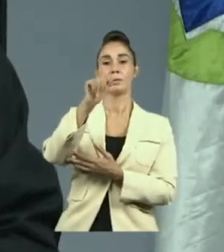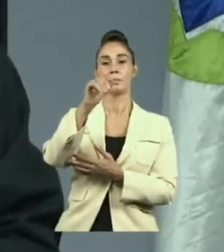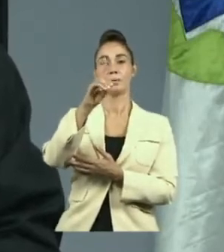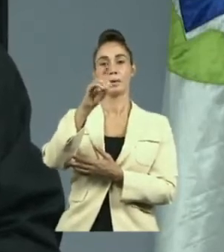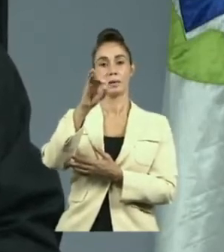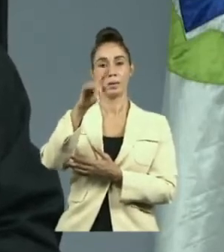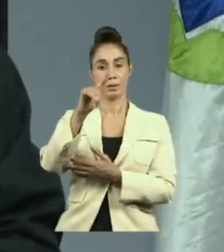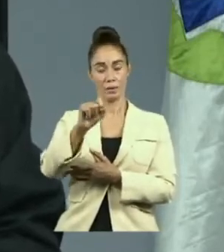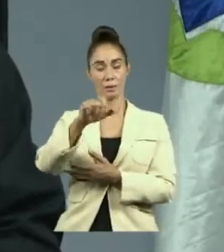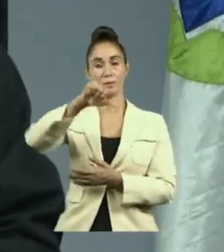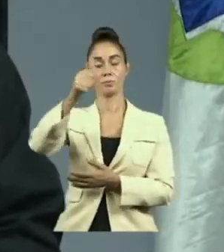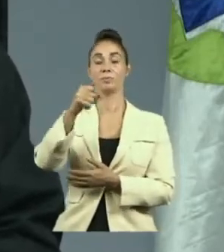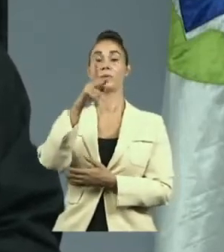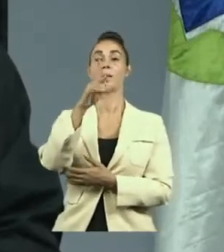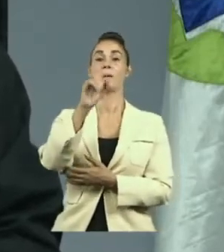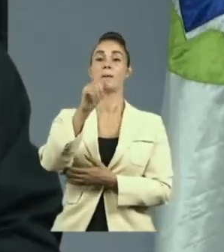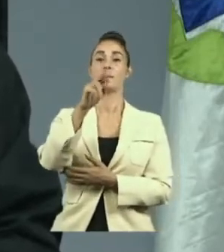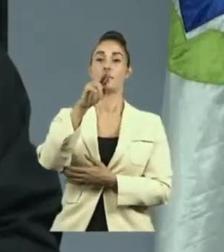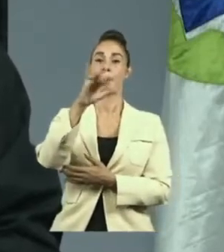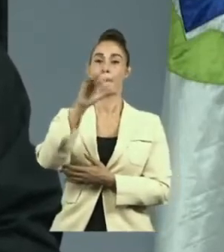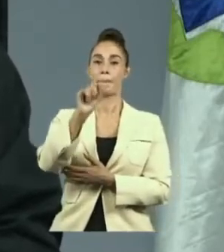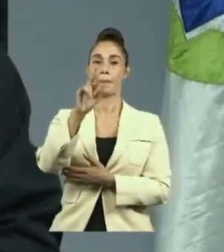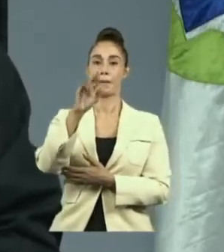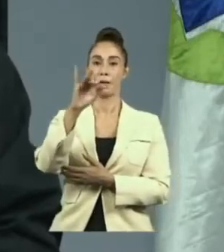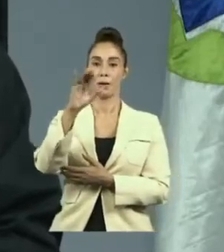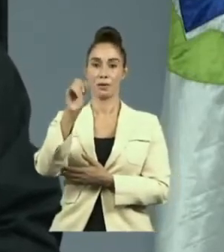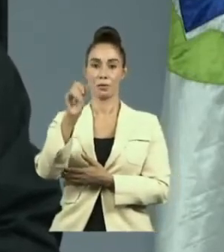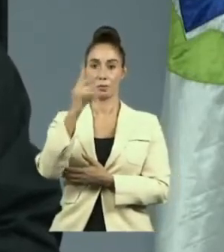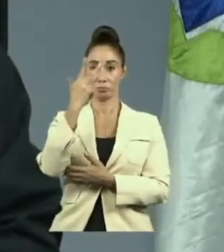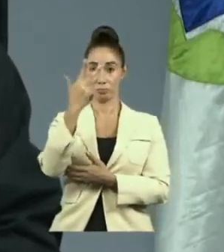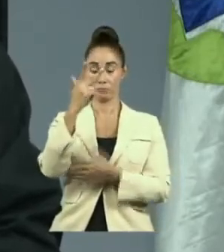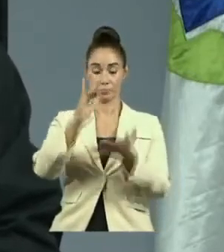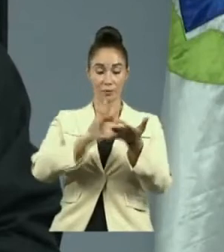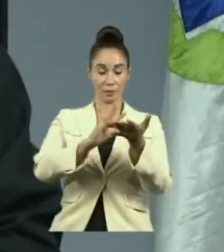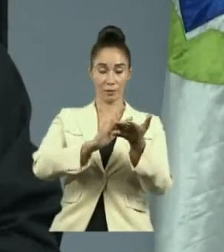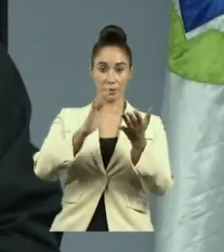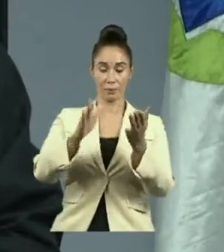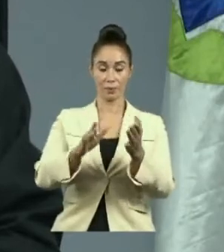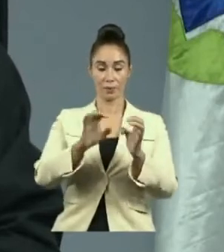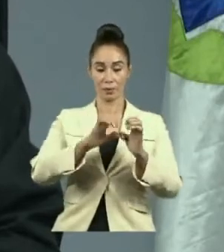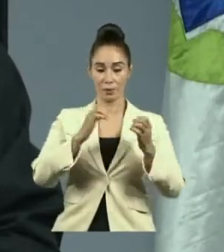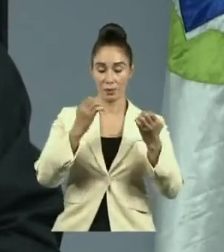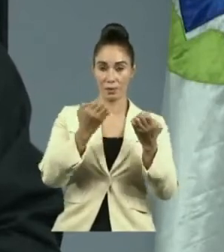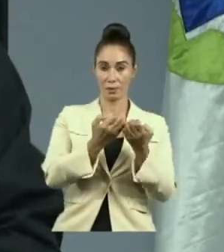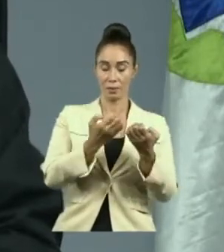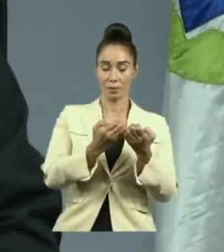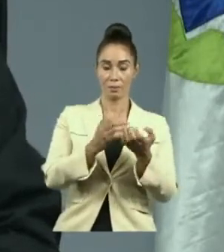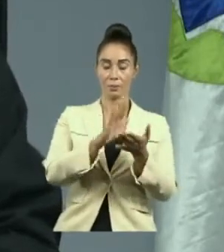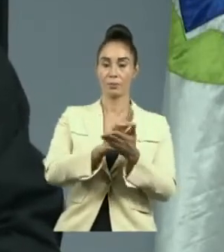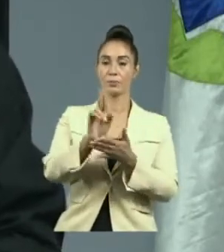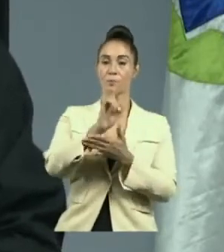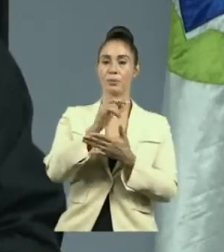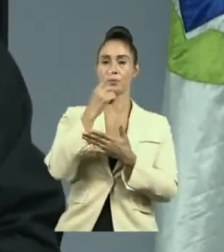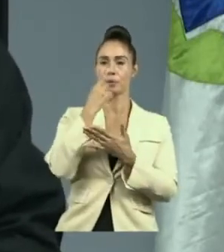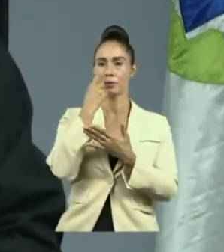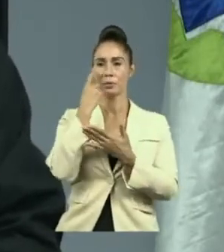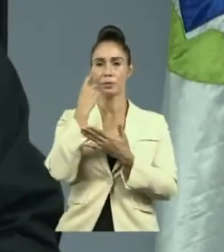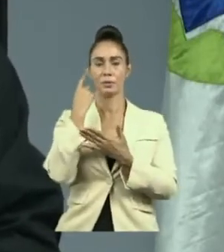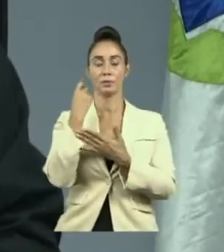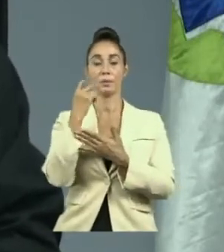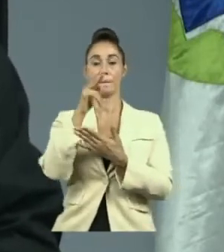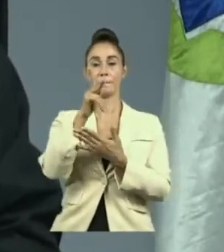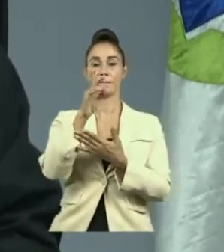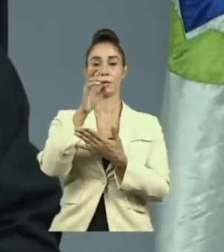una gran cantidad de equipo para peces que se estaban usando y se usan